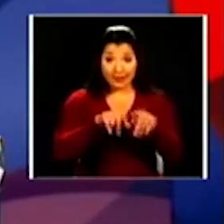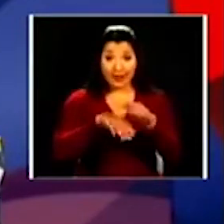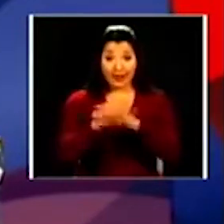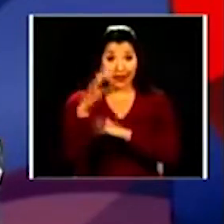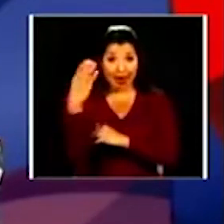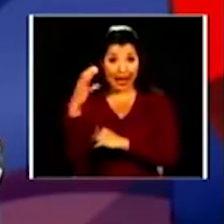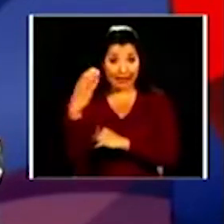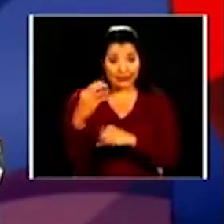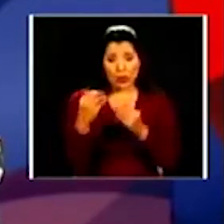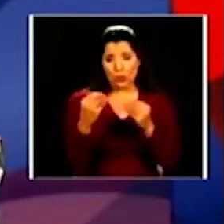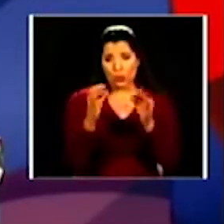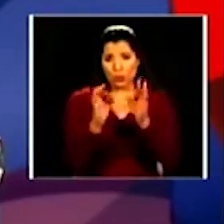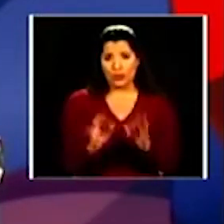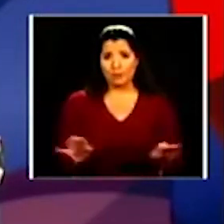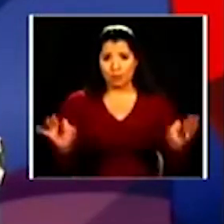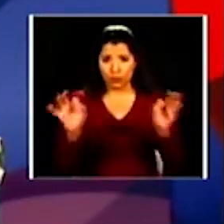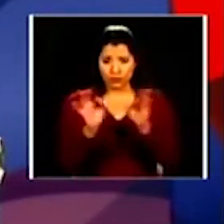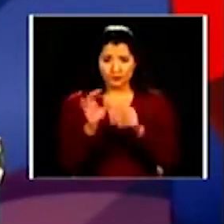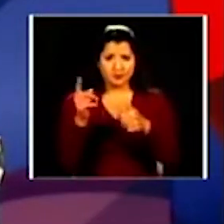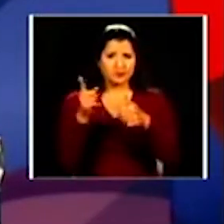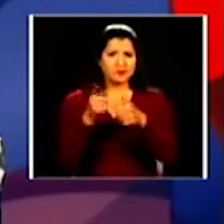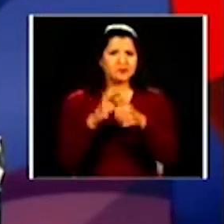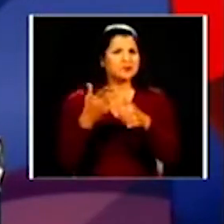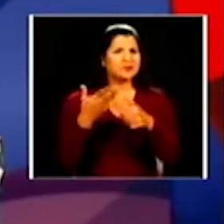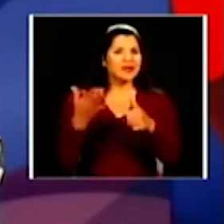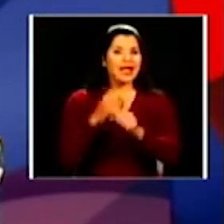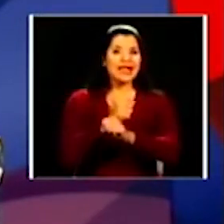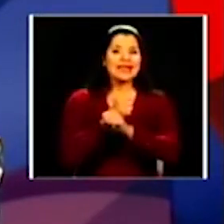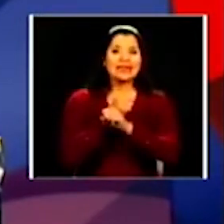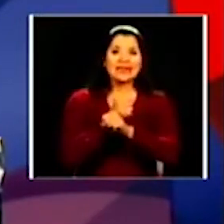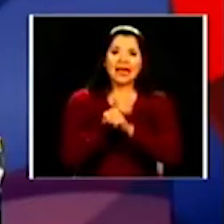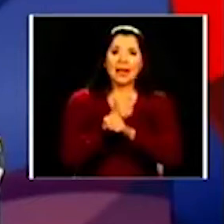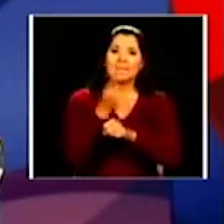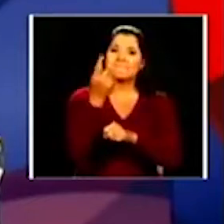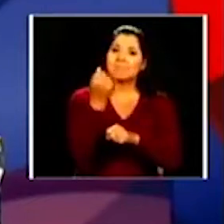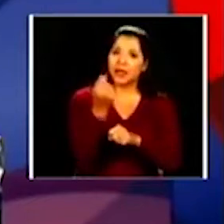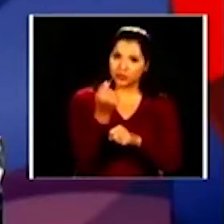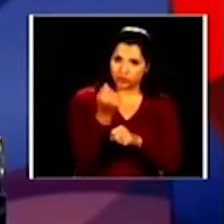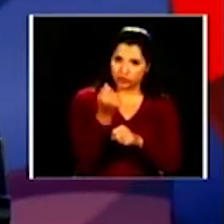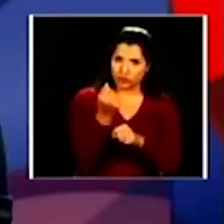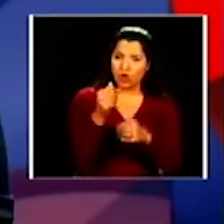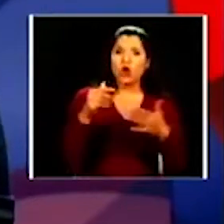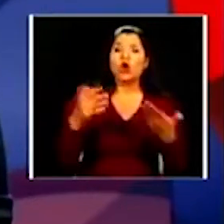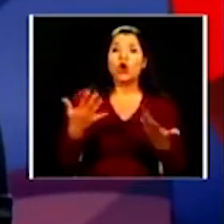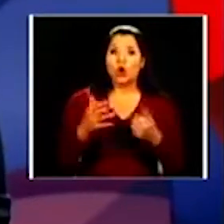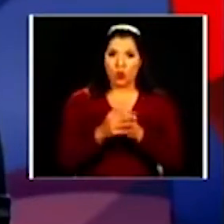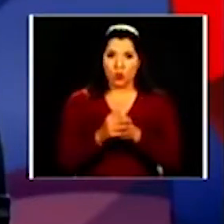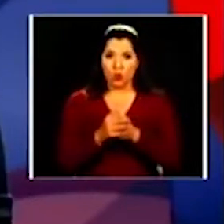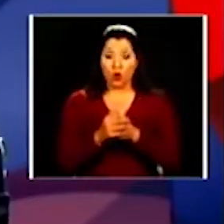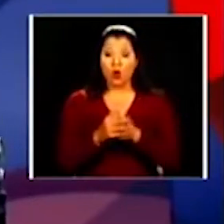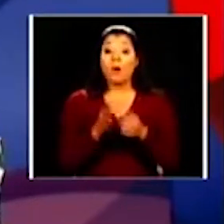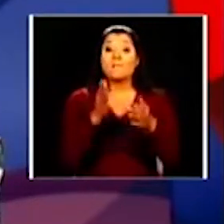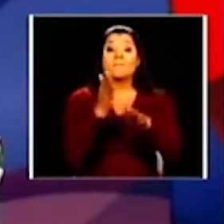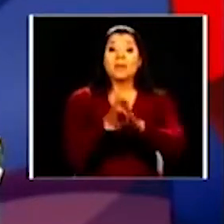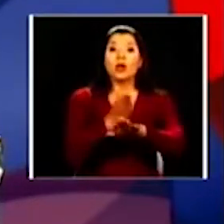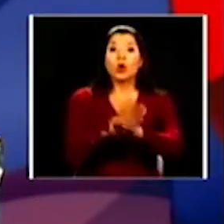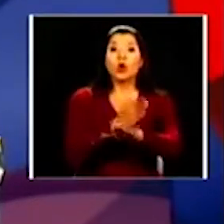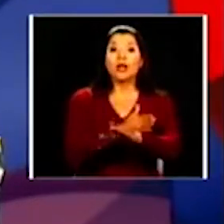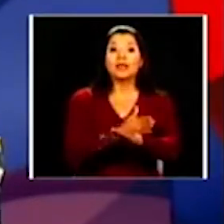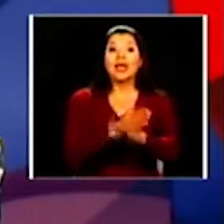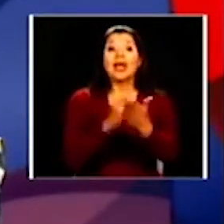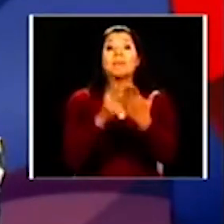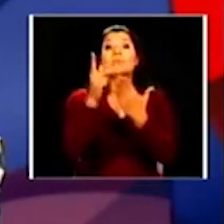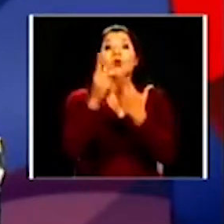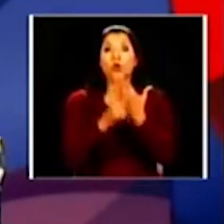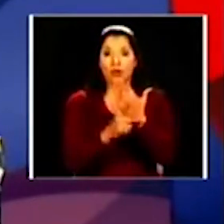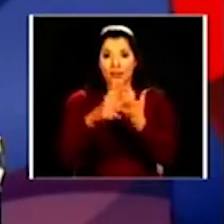clave. Uno, necesitamos garantizar precio y mercado, y eso lo logramos fortaleciendo no solo el programa de abastecimiento institucional, el